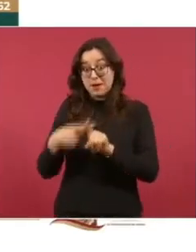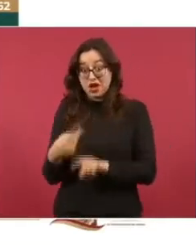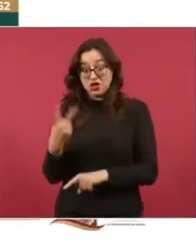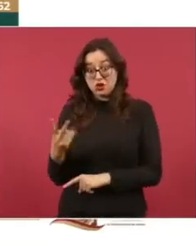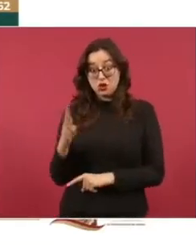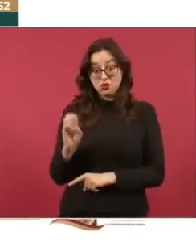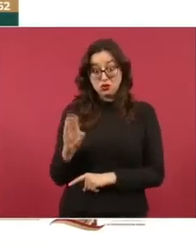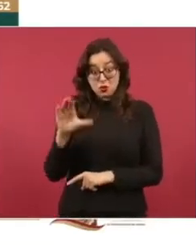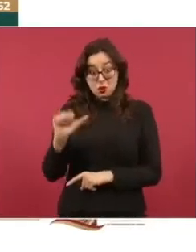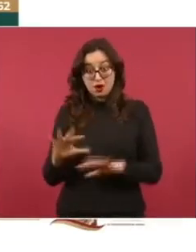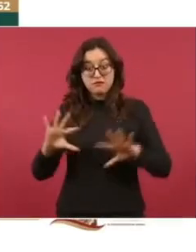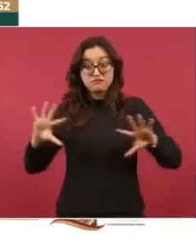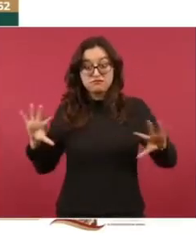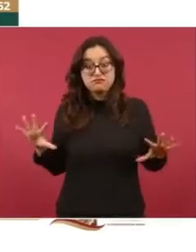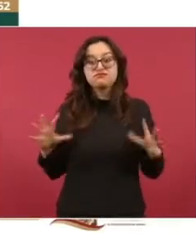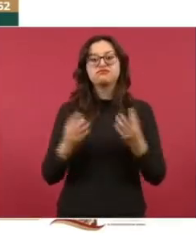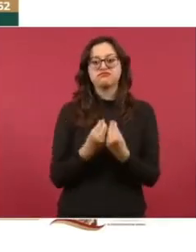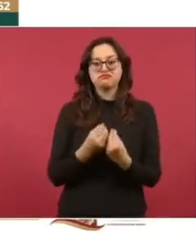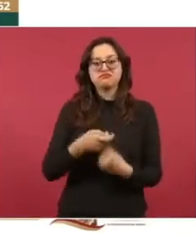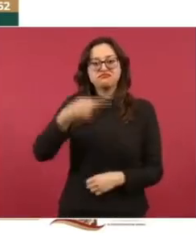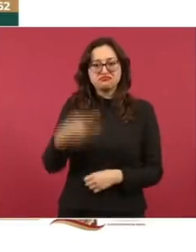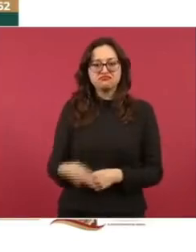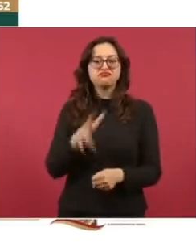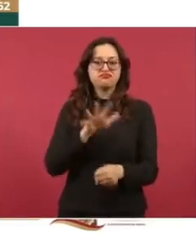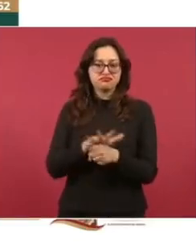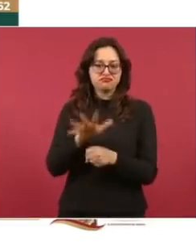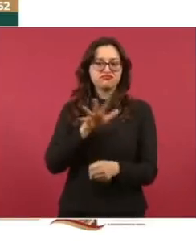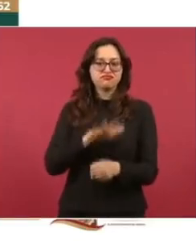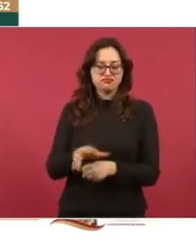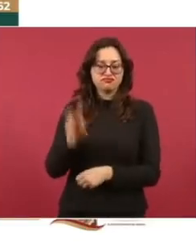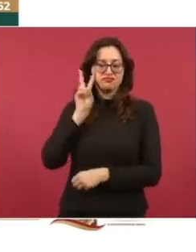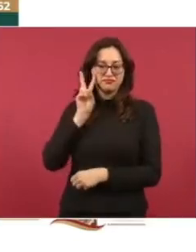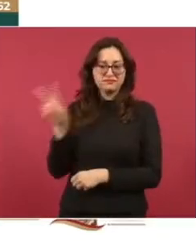se llegará a la autosuficiencia para el